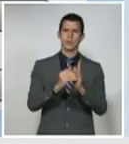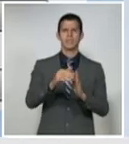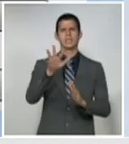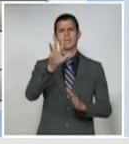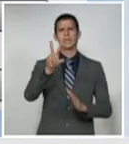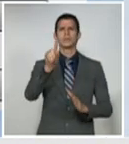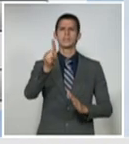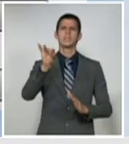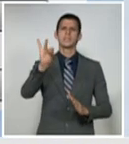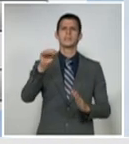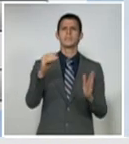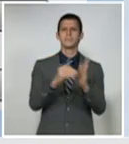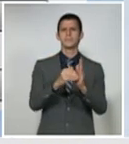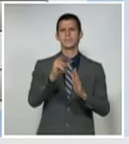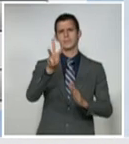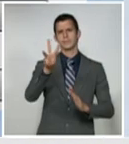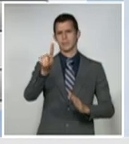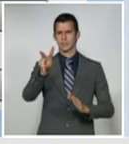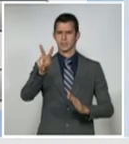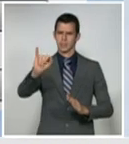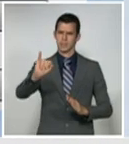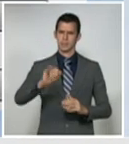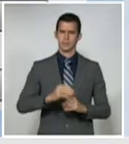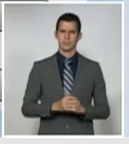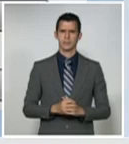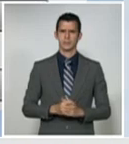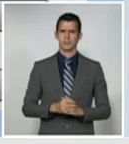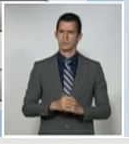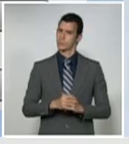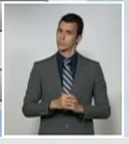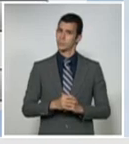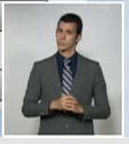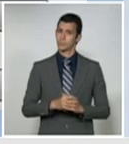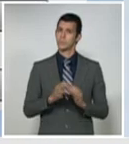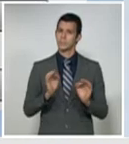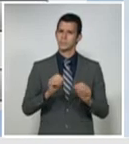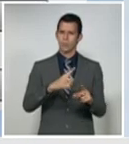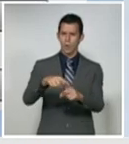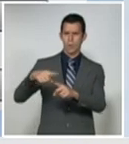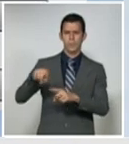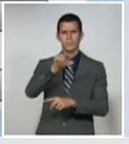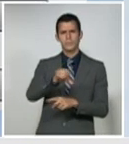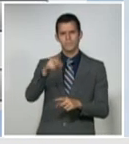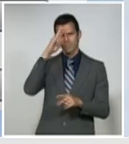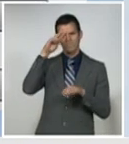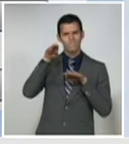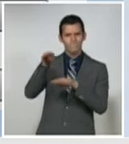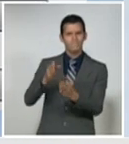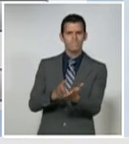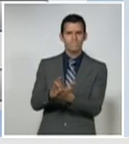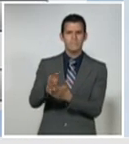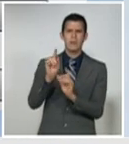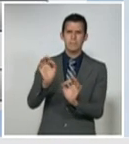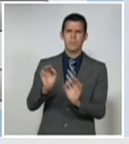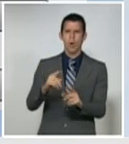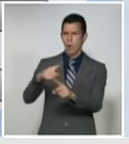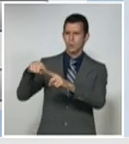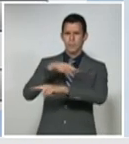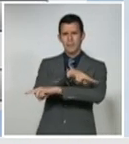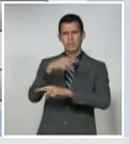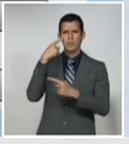126.517.326 y un número de activos muy elevado en el día de ayer,